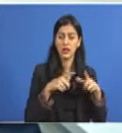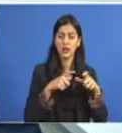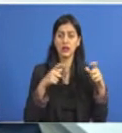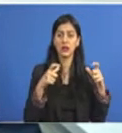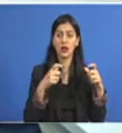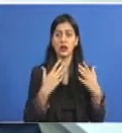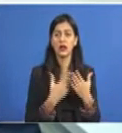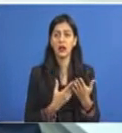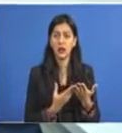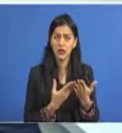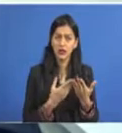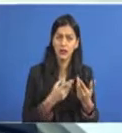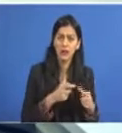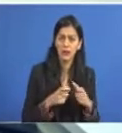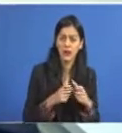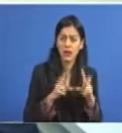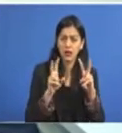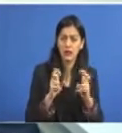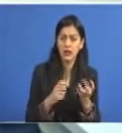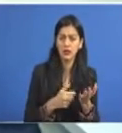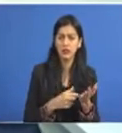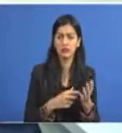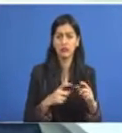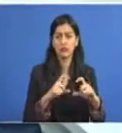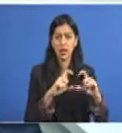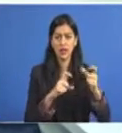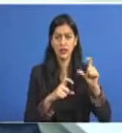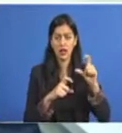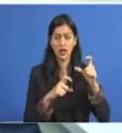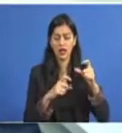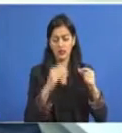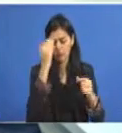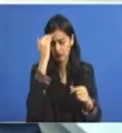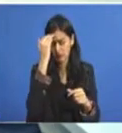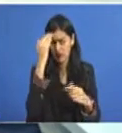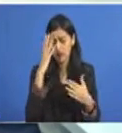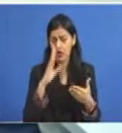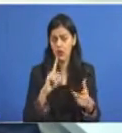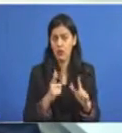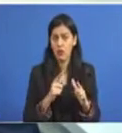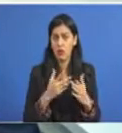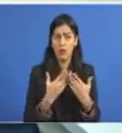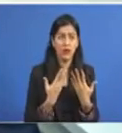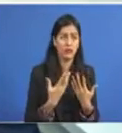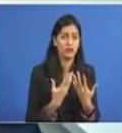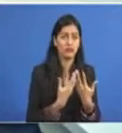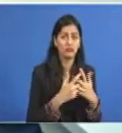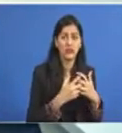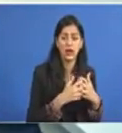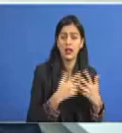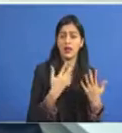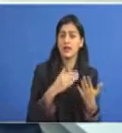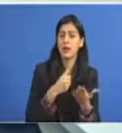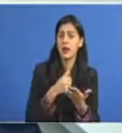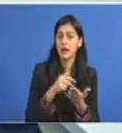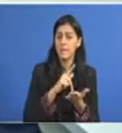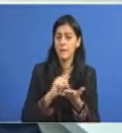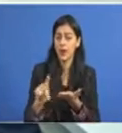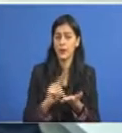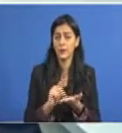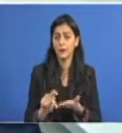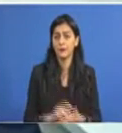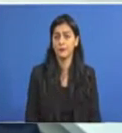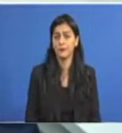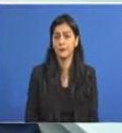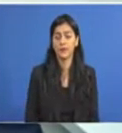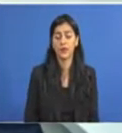tarjetas. Entonces es muy importante identificar cuál es el proveedor de pago, según mi presupuesto, es el que más me conviene. Y